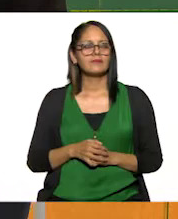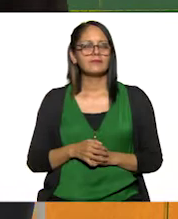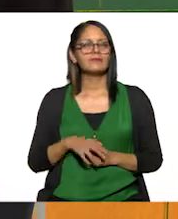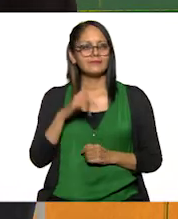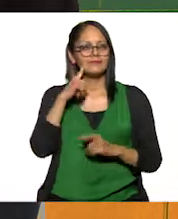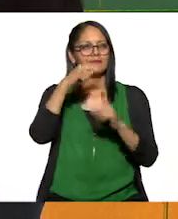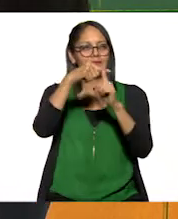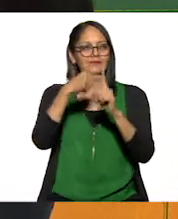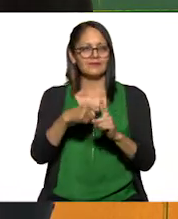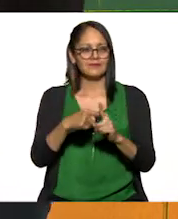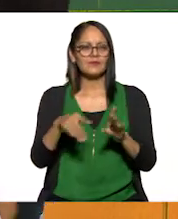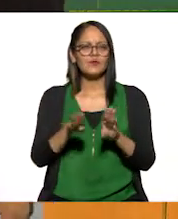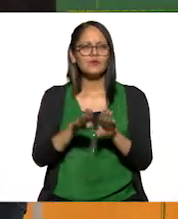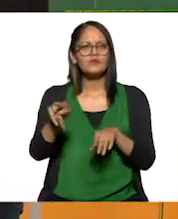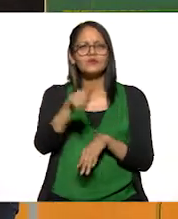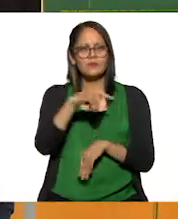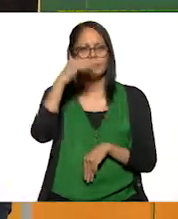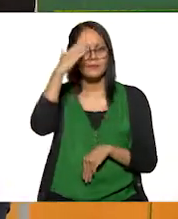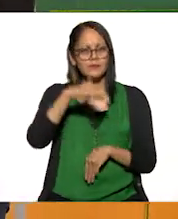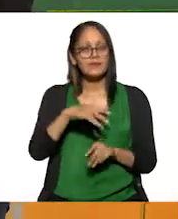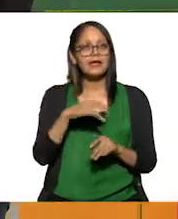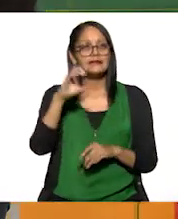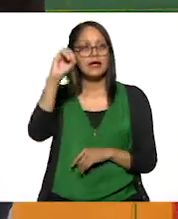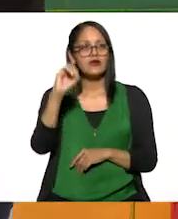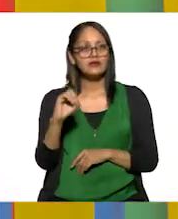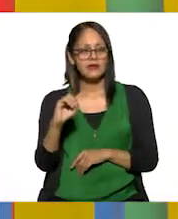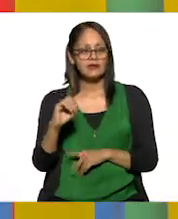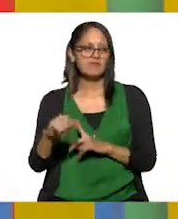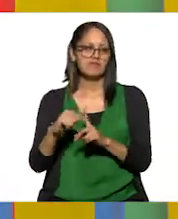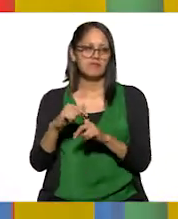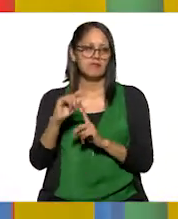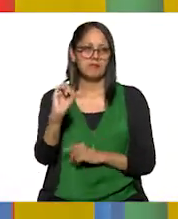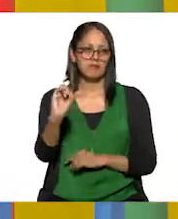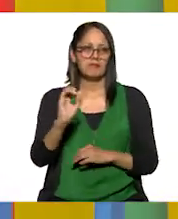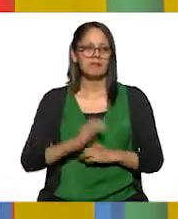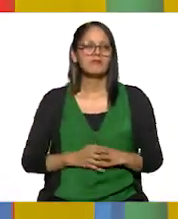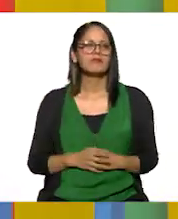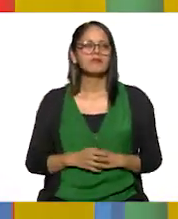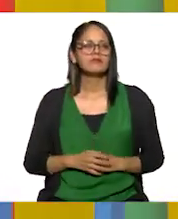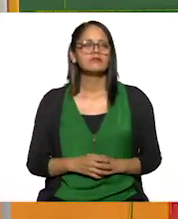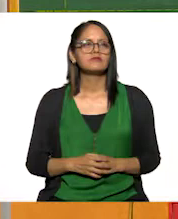Vamos a sumarlo como sabemos sumar. ¿Cero más cero? Cero. Cero.